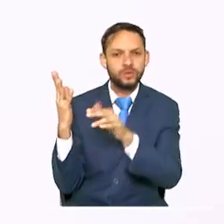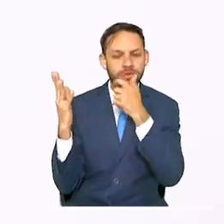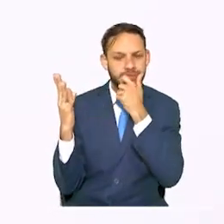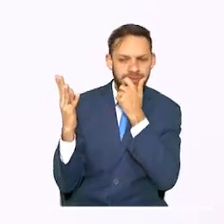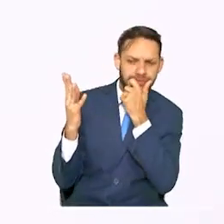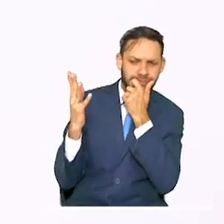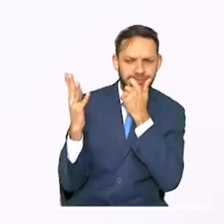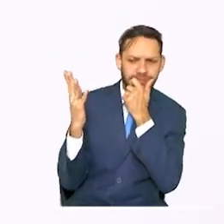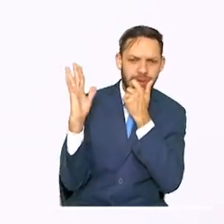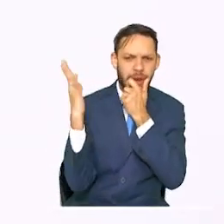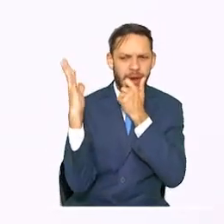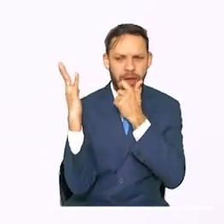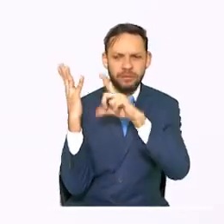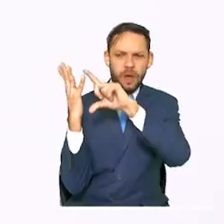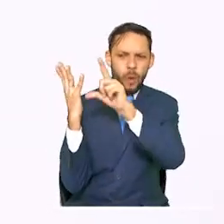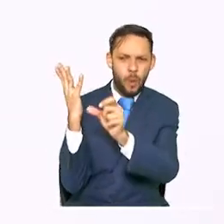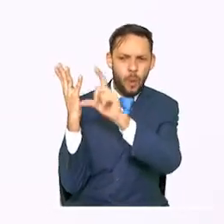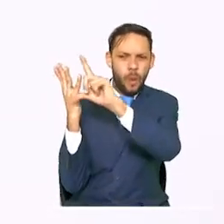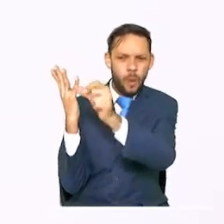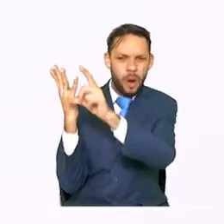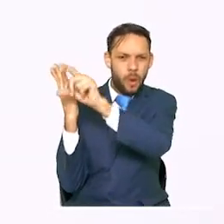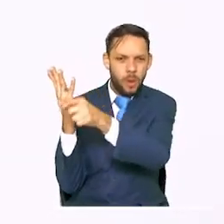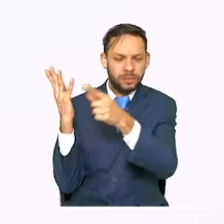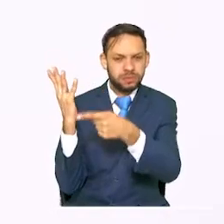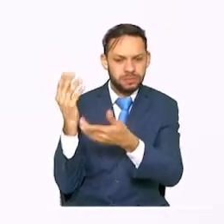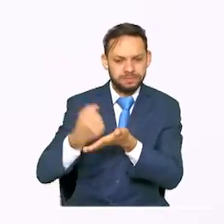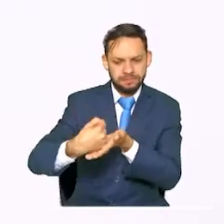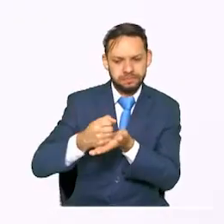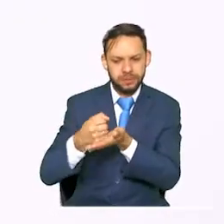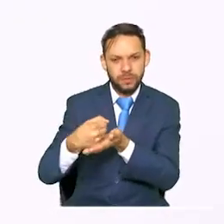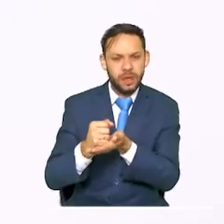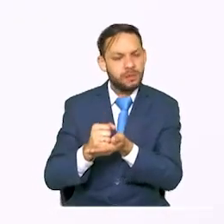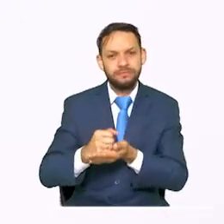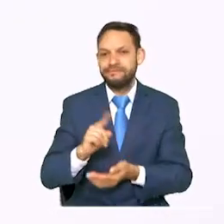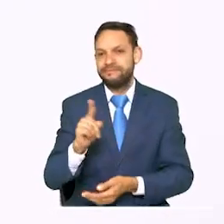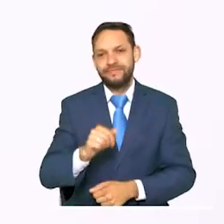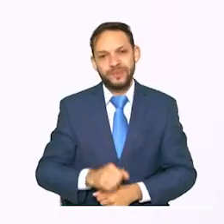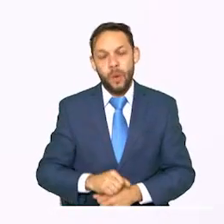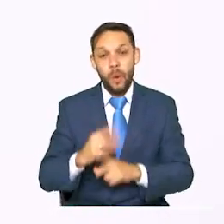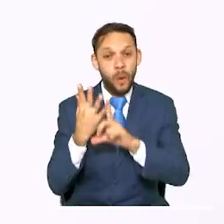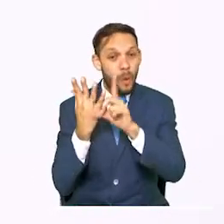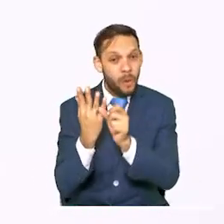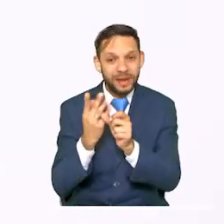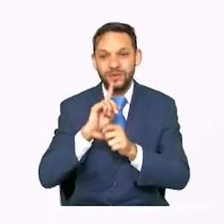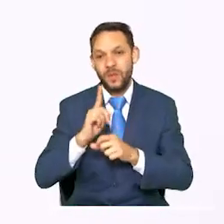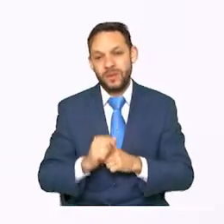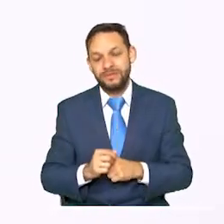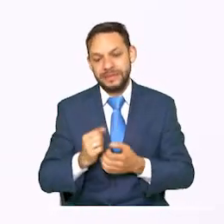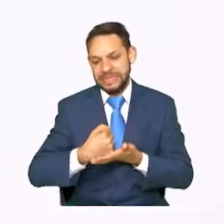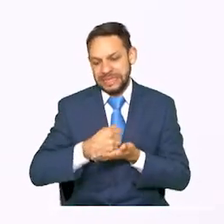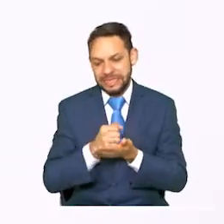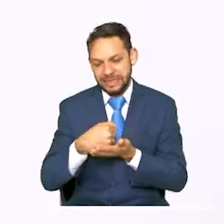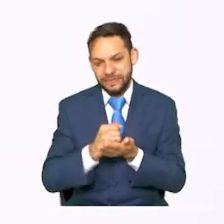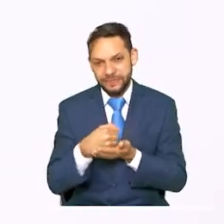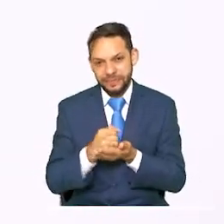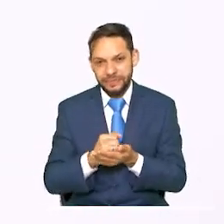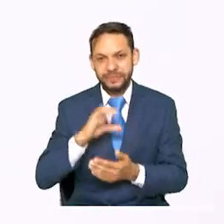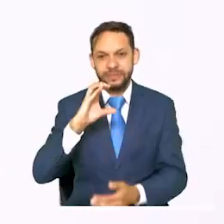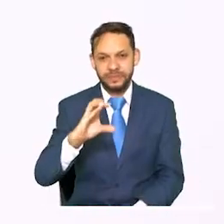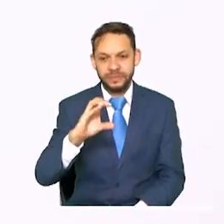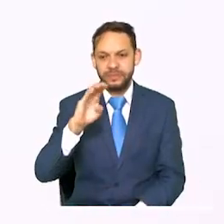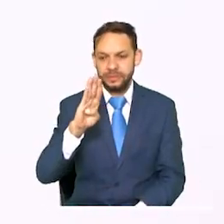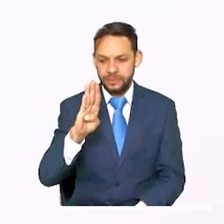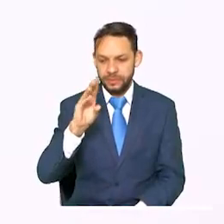que tiene el principio activo, que la hoja es... No, la hoja no tiene esos principios activos de los que estamos hablando, ni THC ni CBD. Es